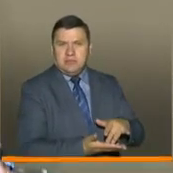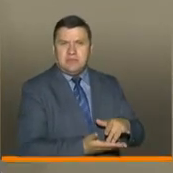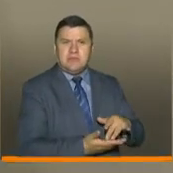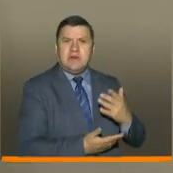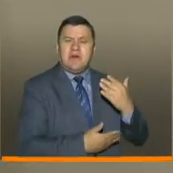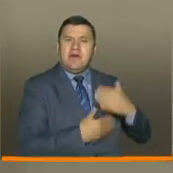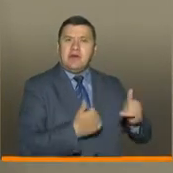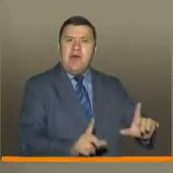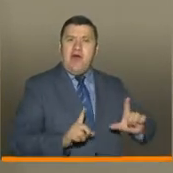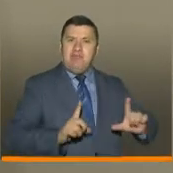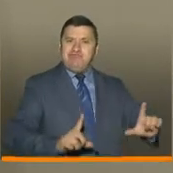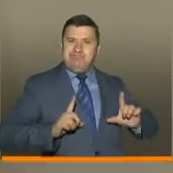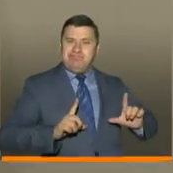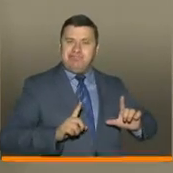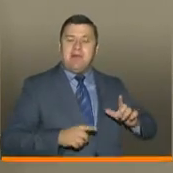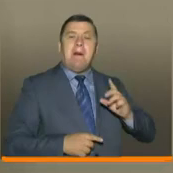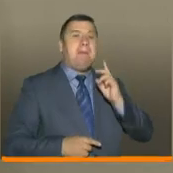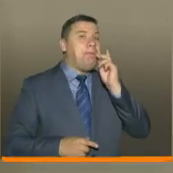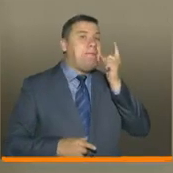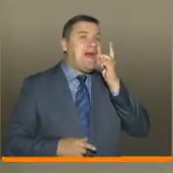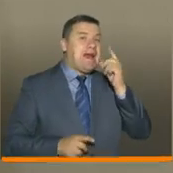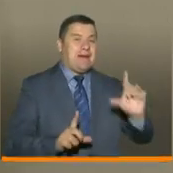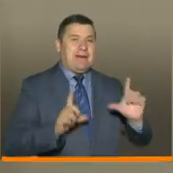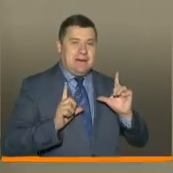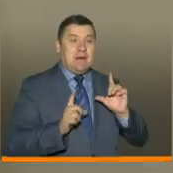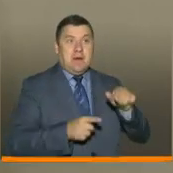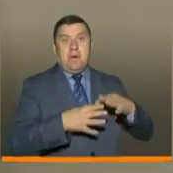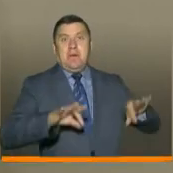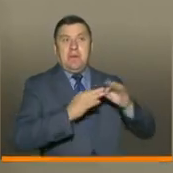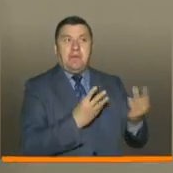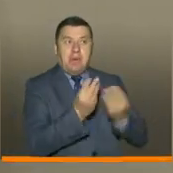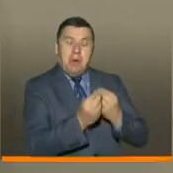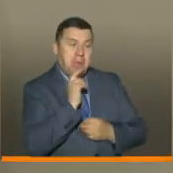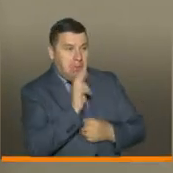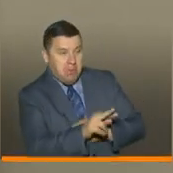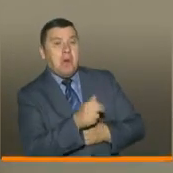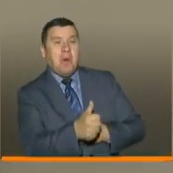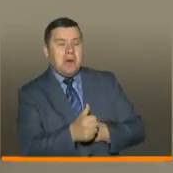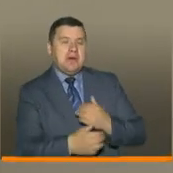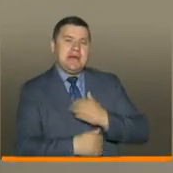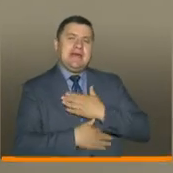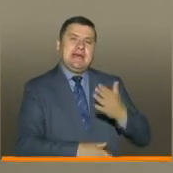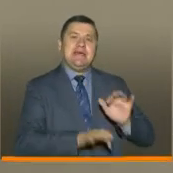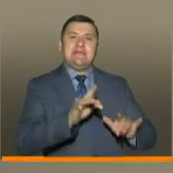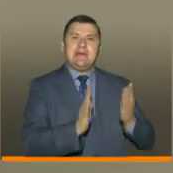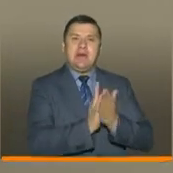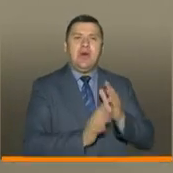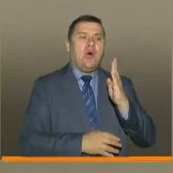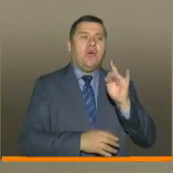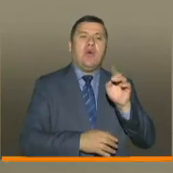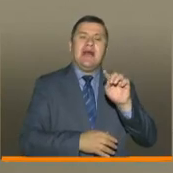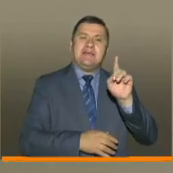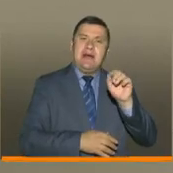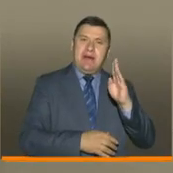en terminación de jornada escolar en Pereira, que ha sido también uno de los pioneros de alternancia, y un agradecimiento muy especial a los secretarios de Buga, de